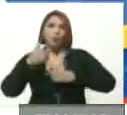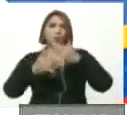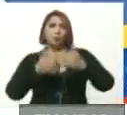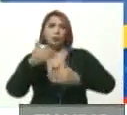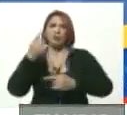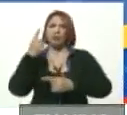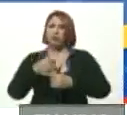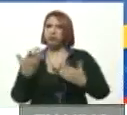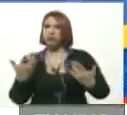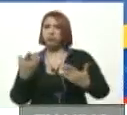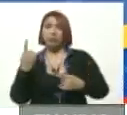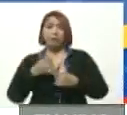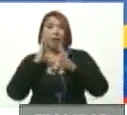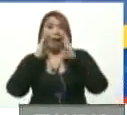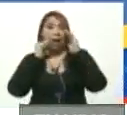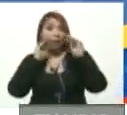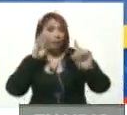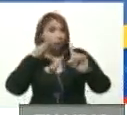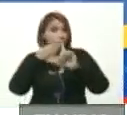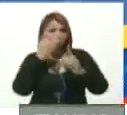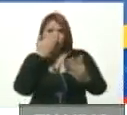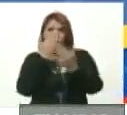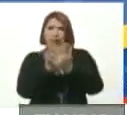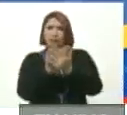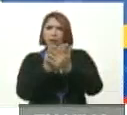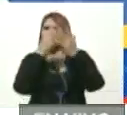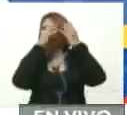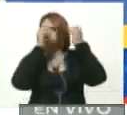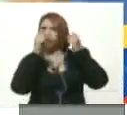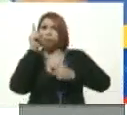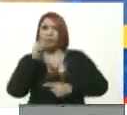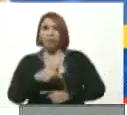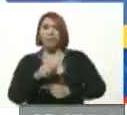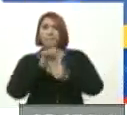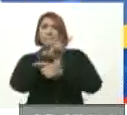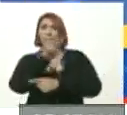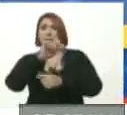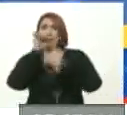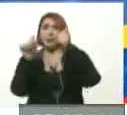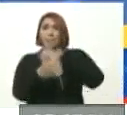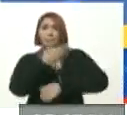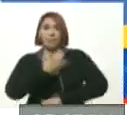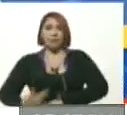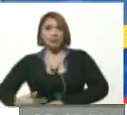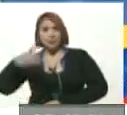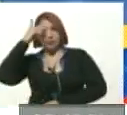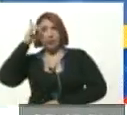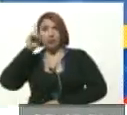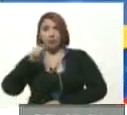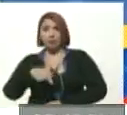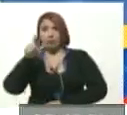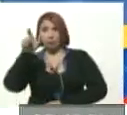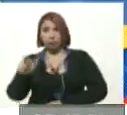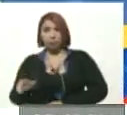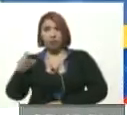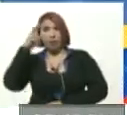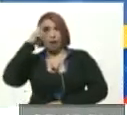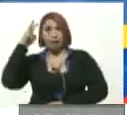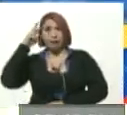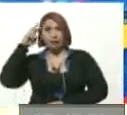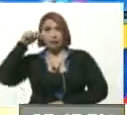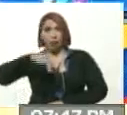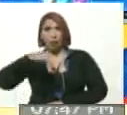proceso hay que atender el frente diplomático, señora vicepresidenta, señor canciller que se encuentra hoy en